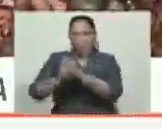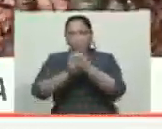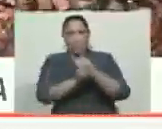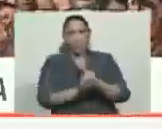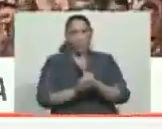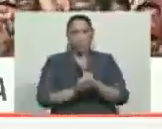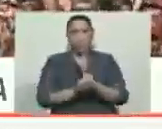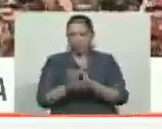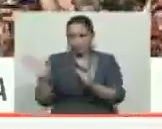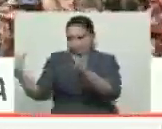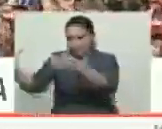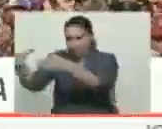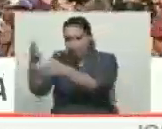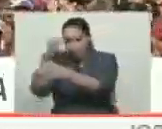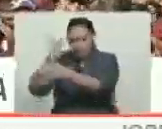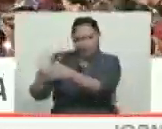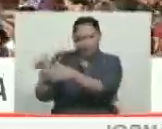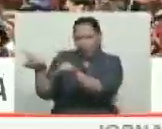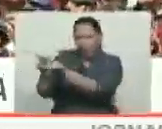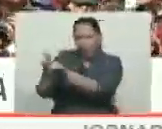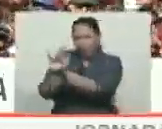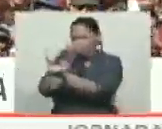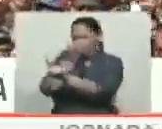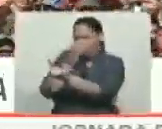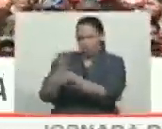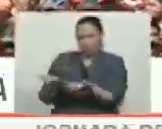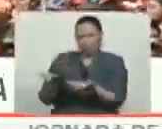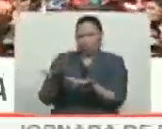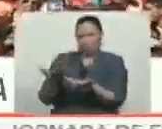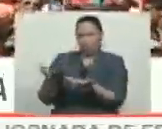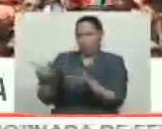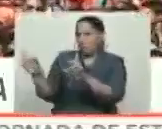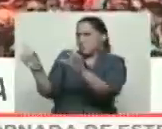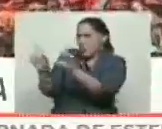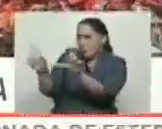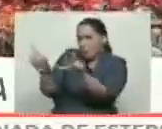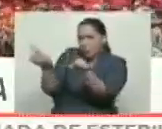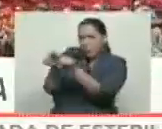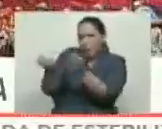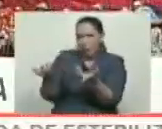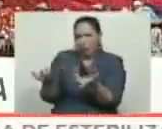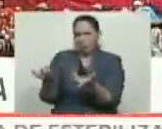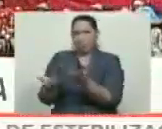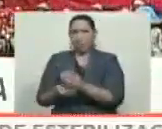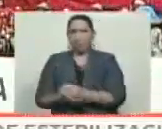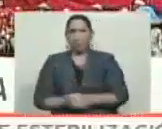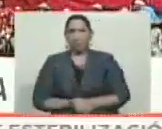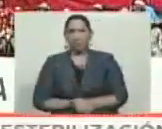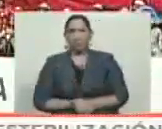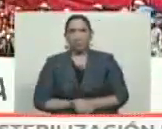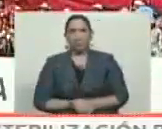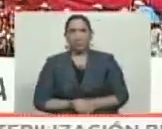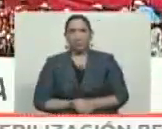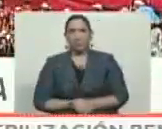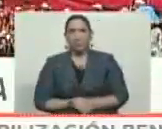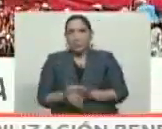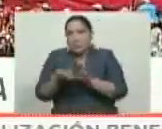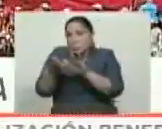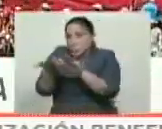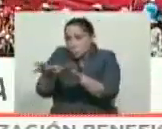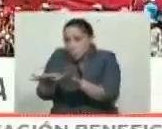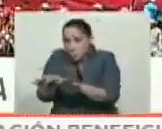Ellos creen en un país de comiquitas, de pantallas de televisión, de redes